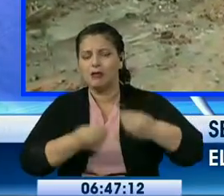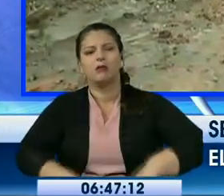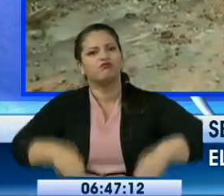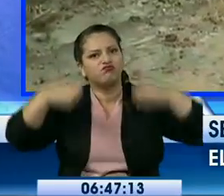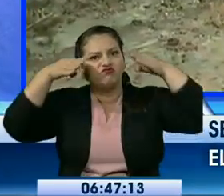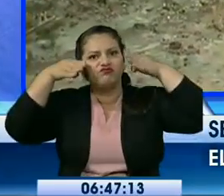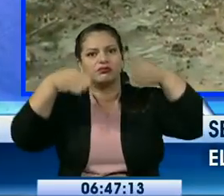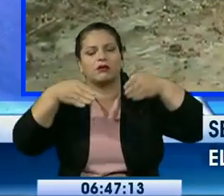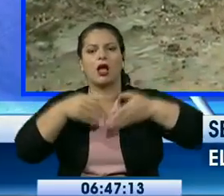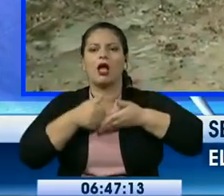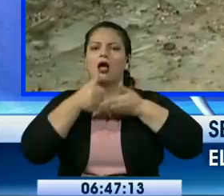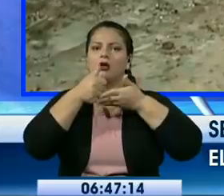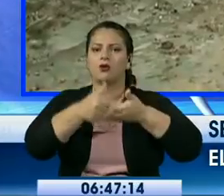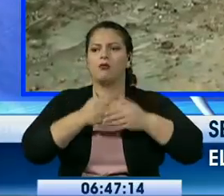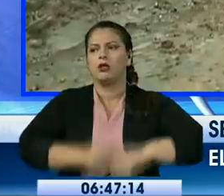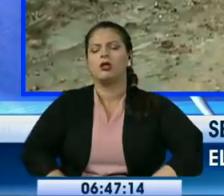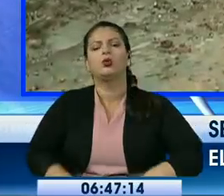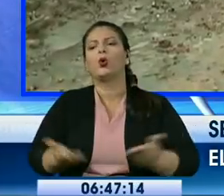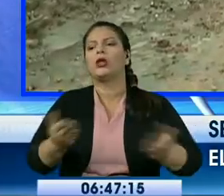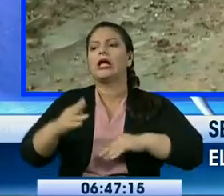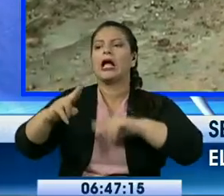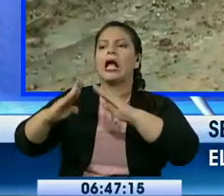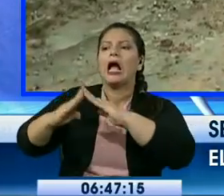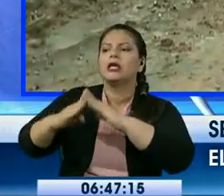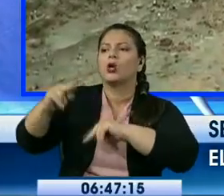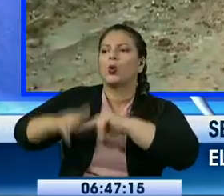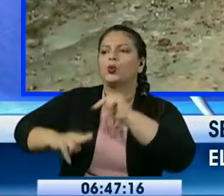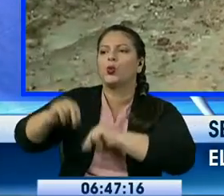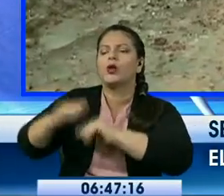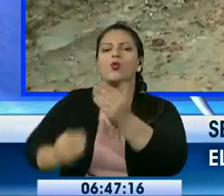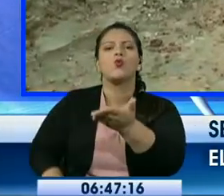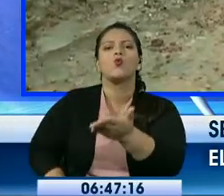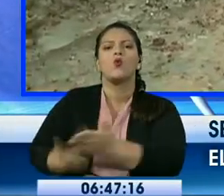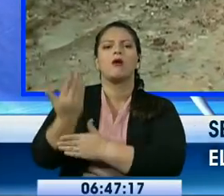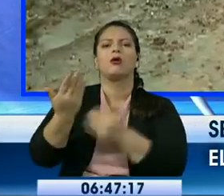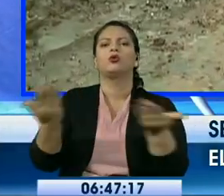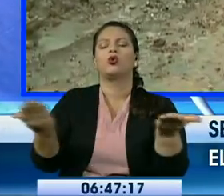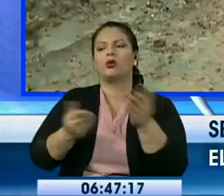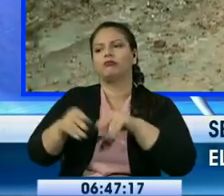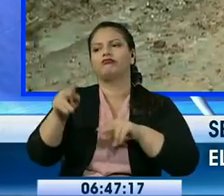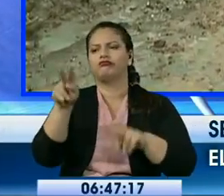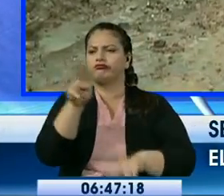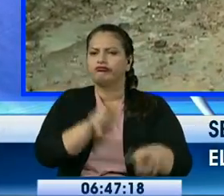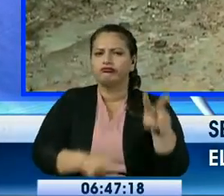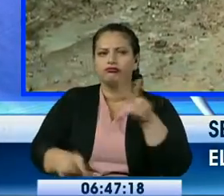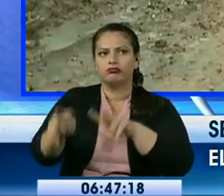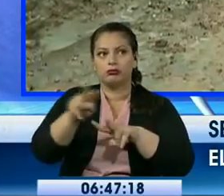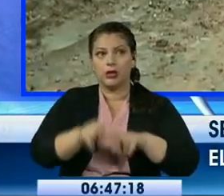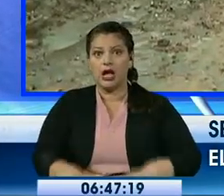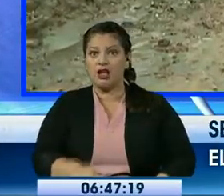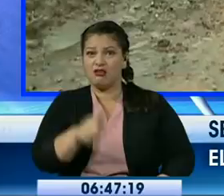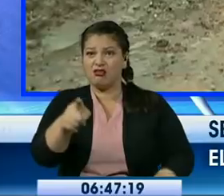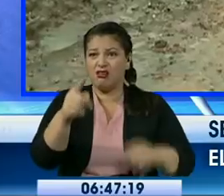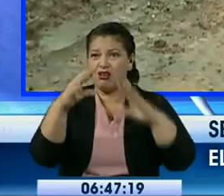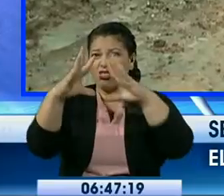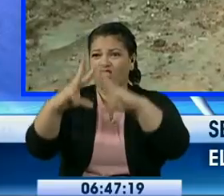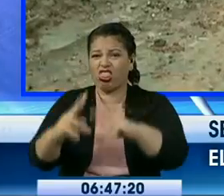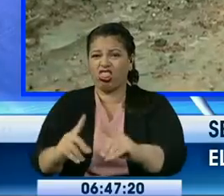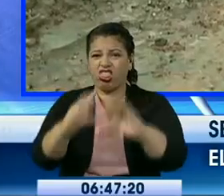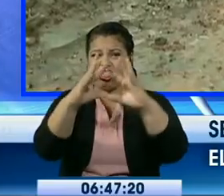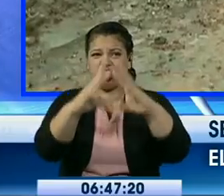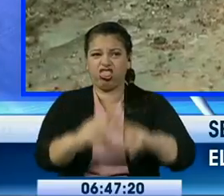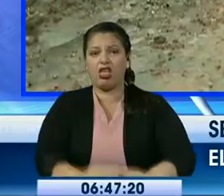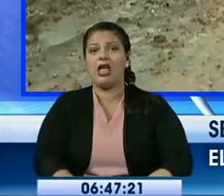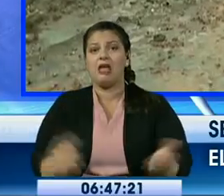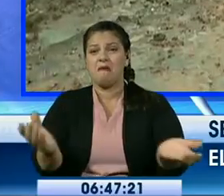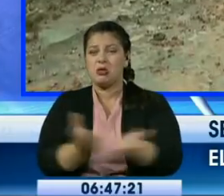conoce de primera información, aquí estas viviendas ya no se levantarán. Se realizará o los reubicarán en otro lugar,